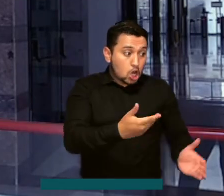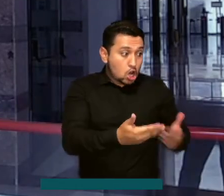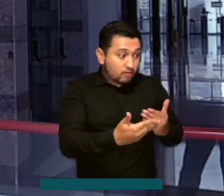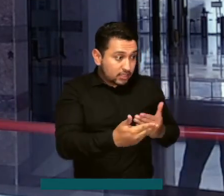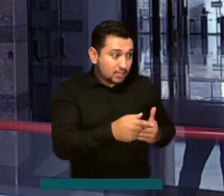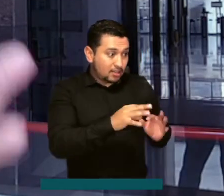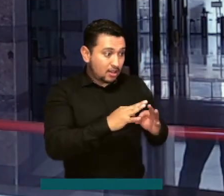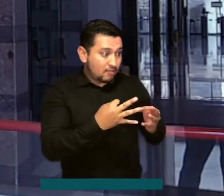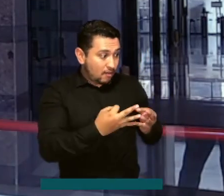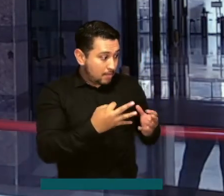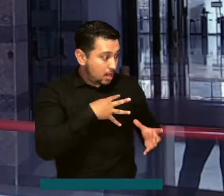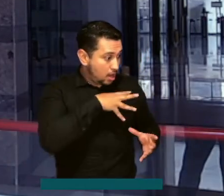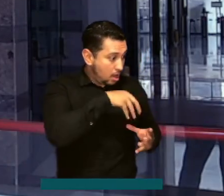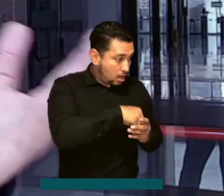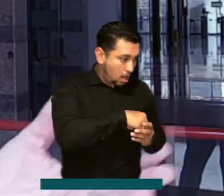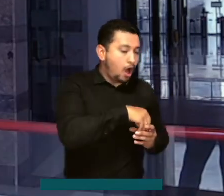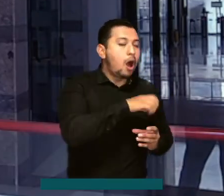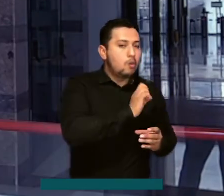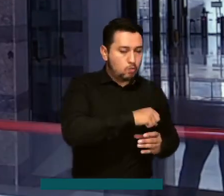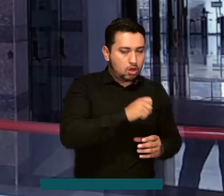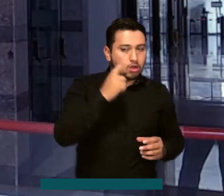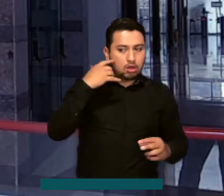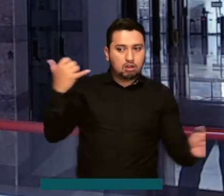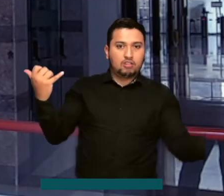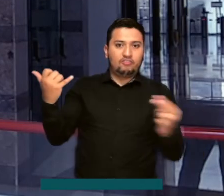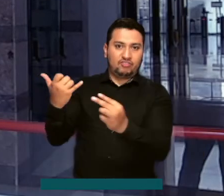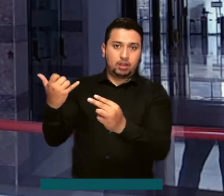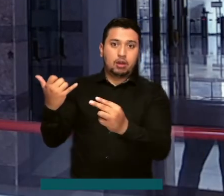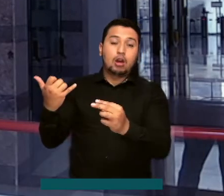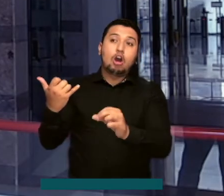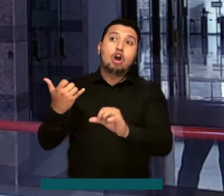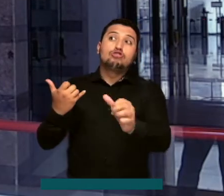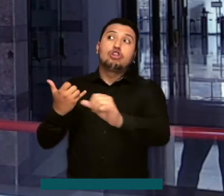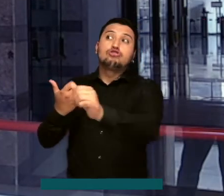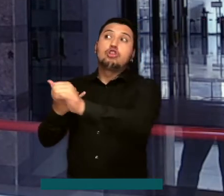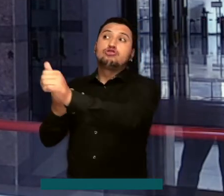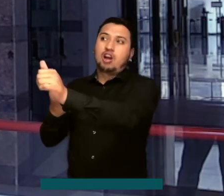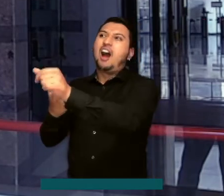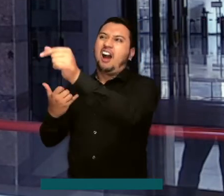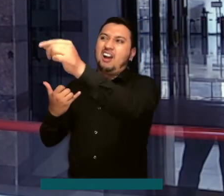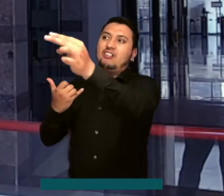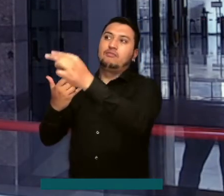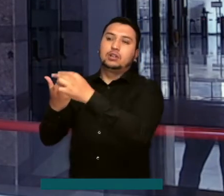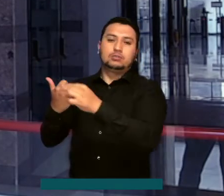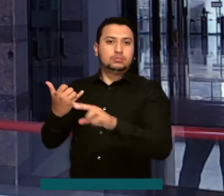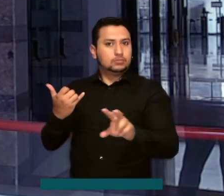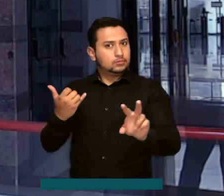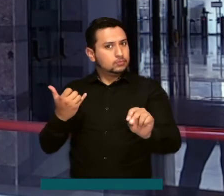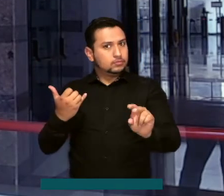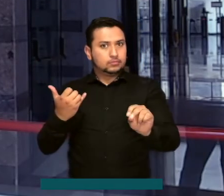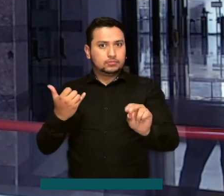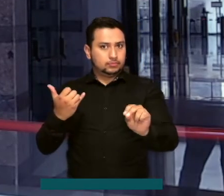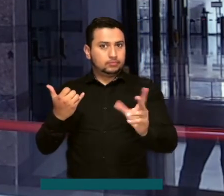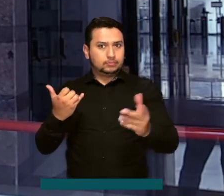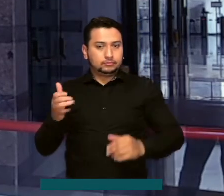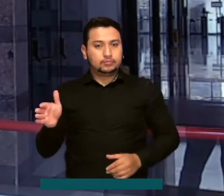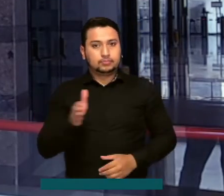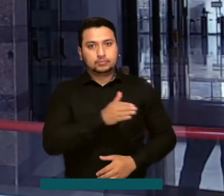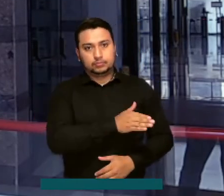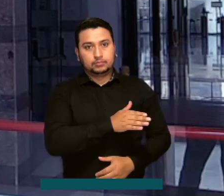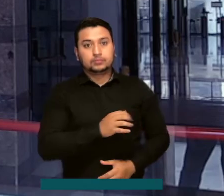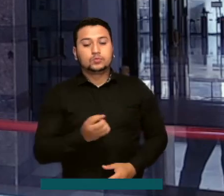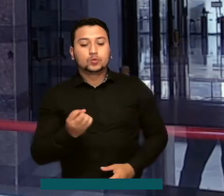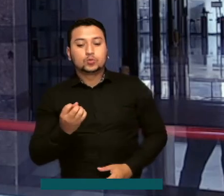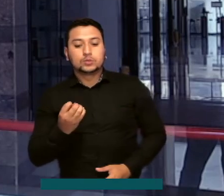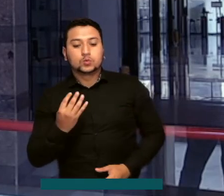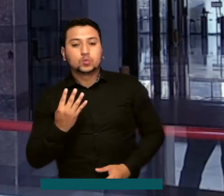necesita tenerlos, es decir, aquellas que conviven o personas que transitoriamente van a necesitar acceso a su vivienda. Número 4, mantenga actualizado